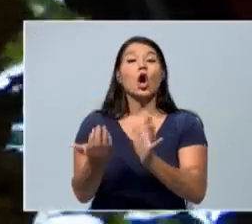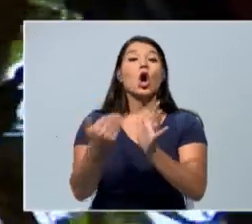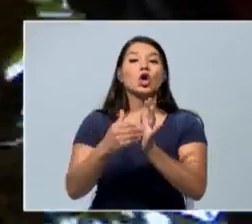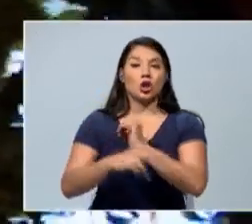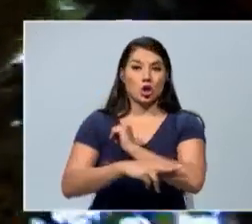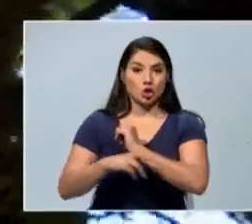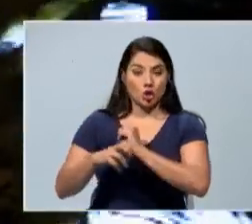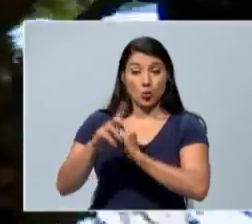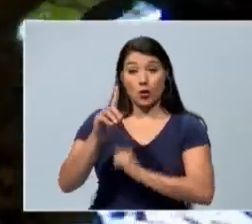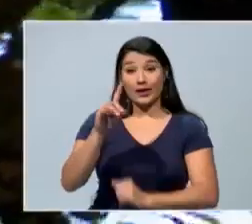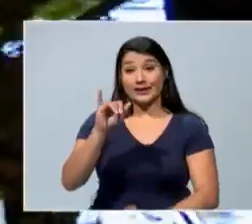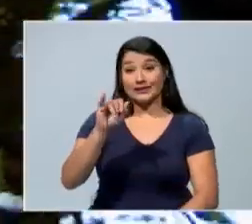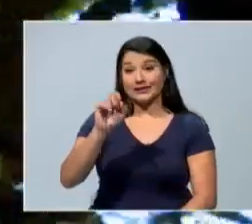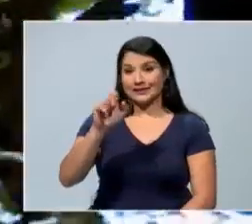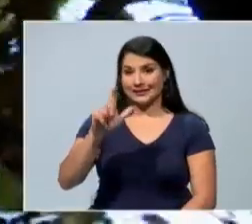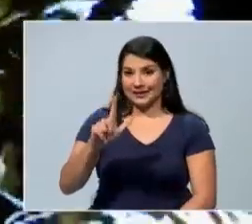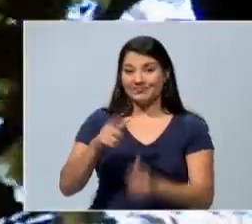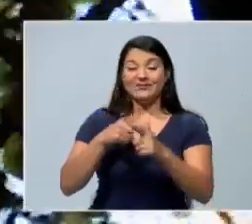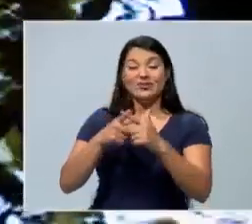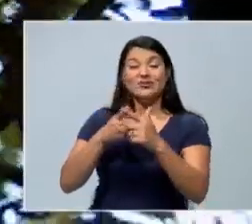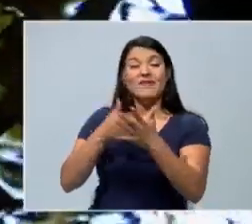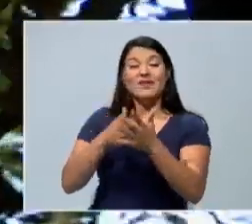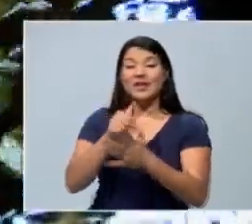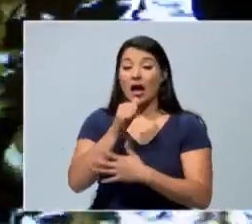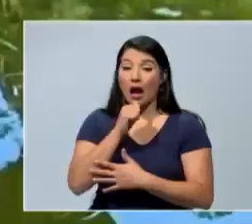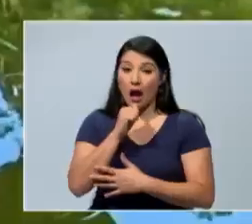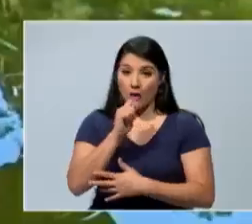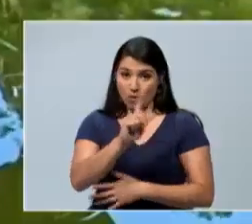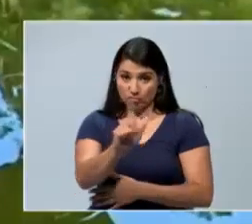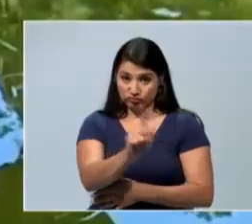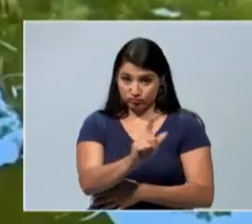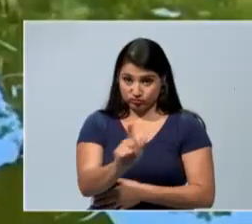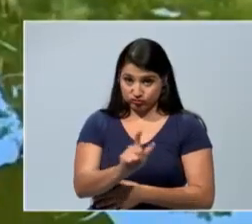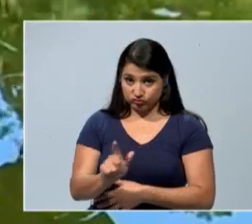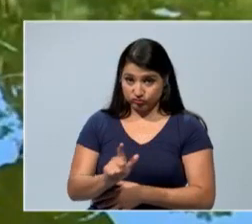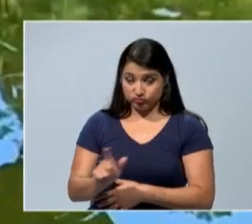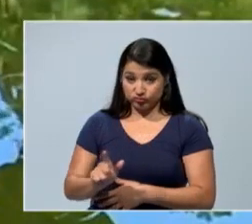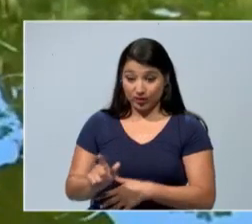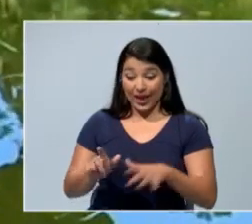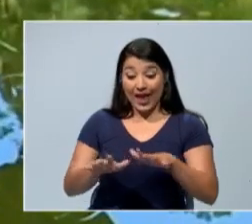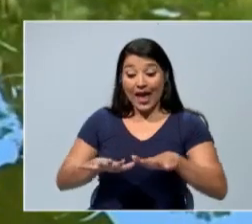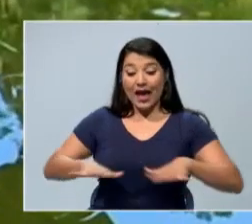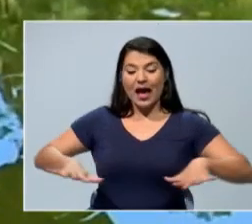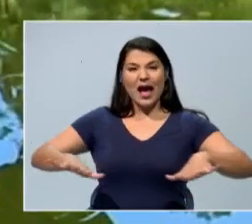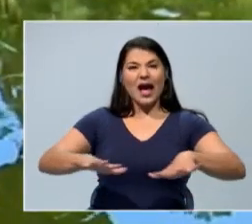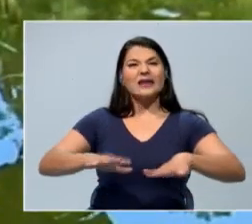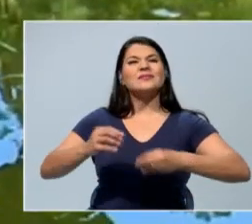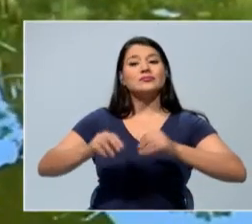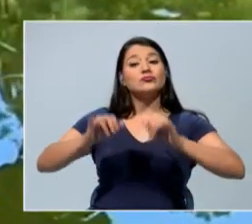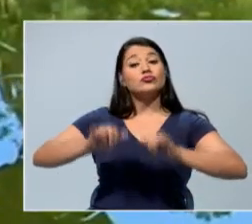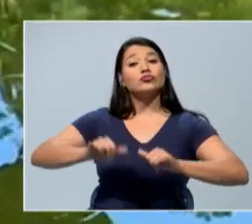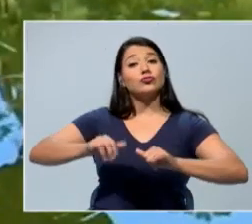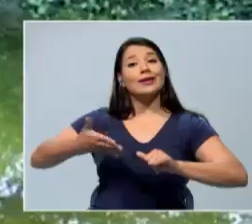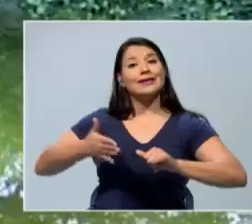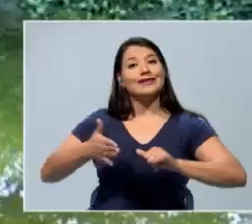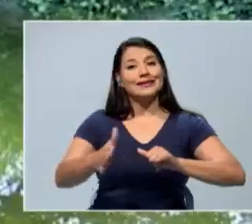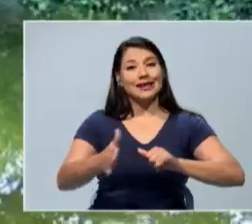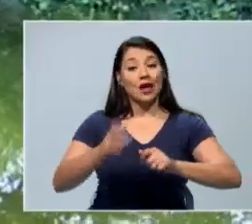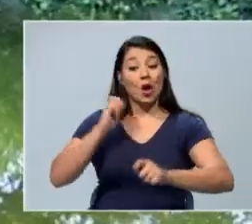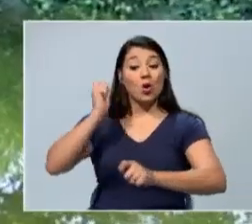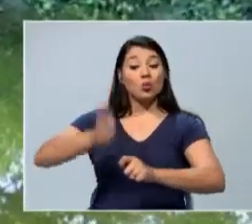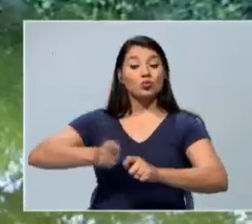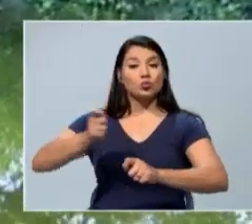derrame de diésel que contaminó la quebrada que abastece río abajo tres estanques dedicados a la producción de tilapias y langostinos.